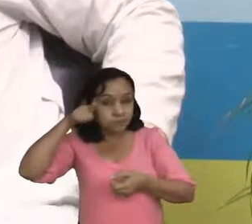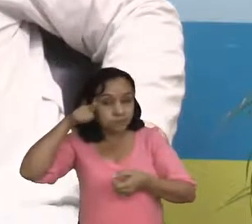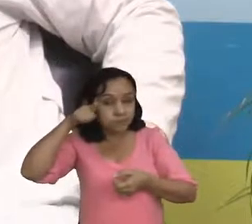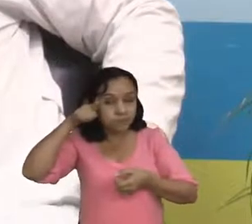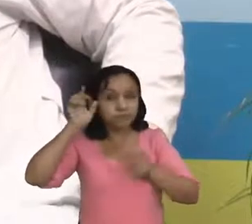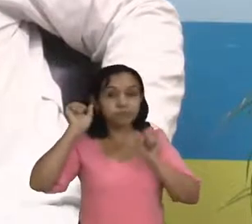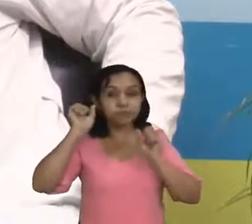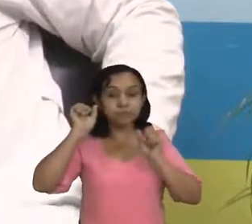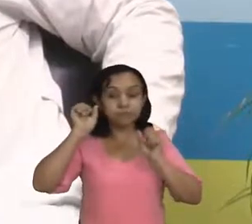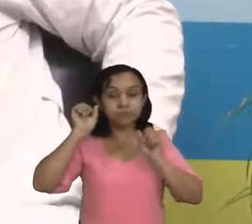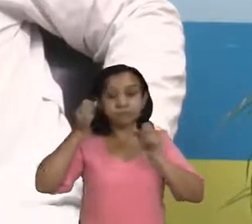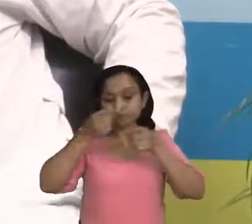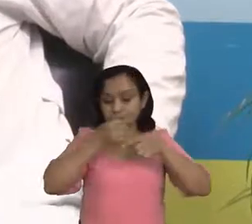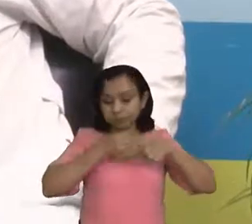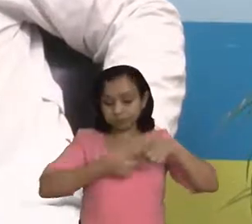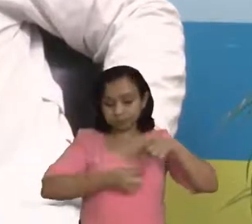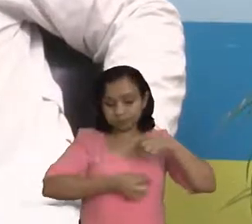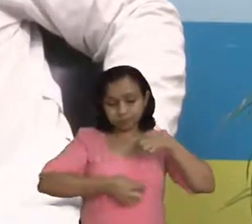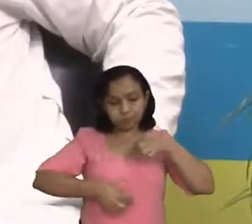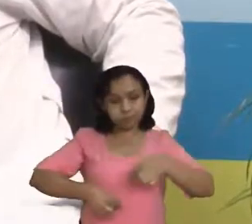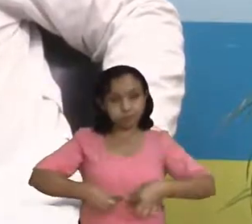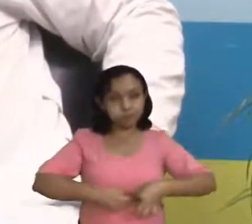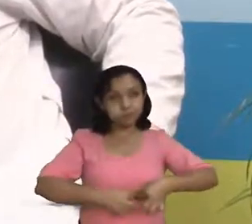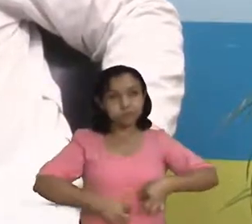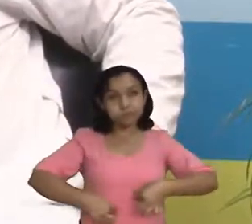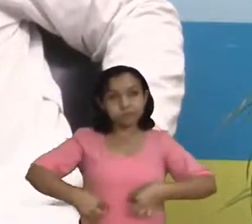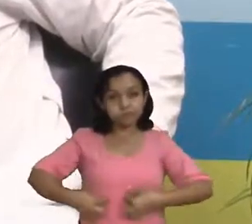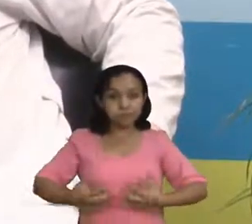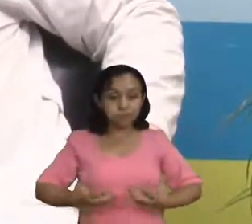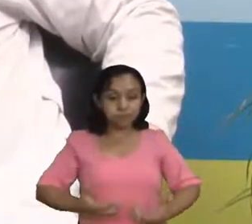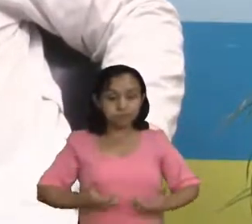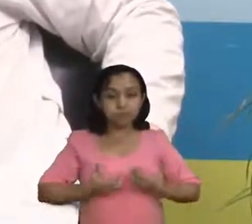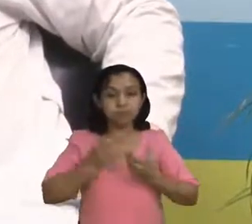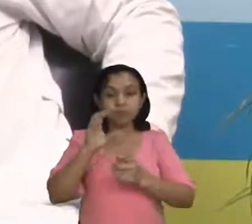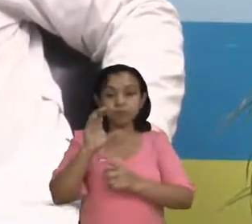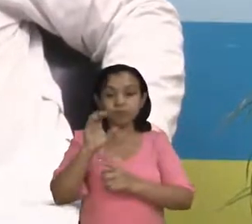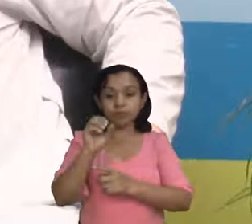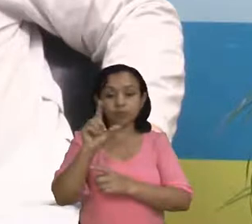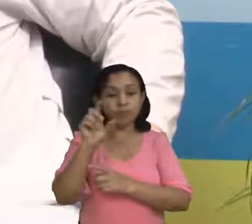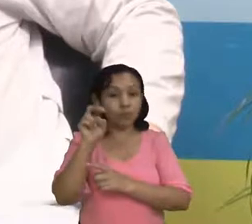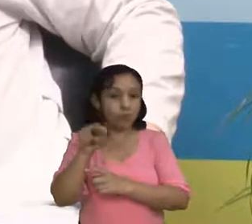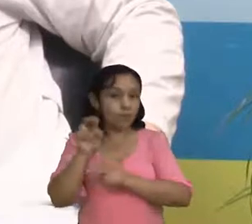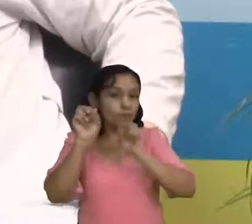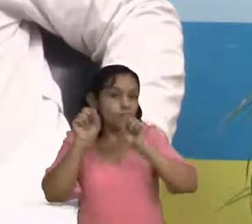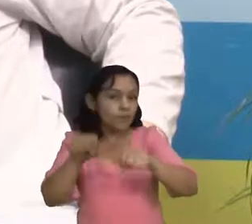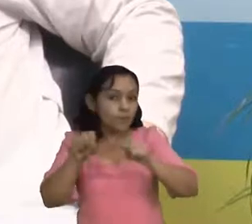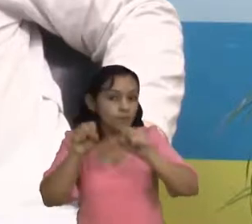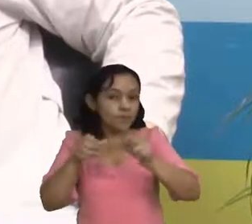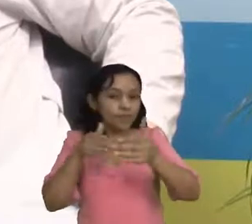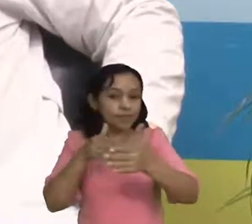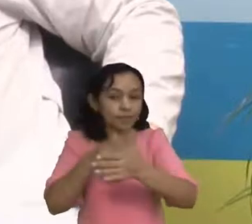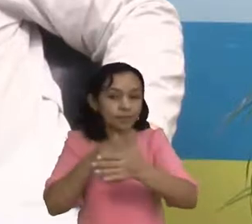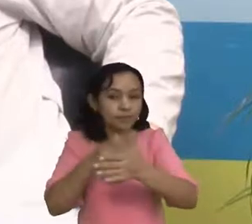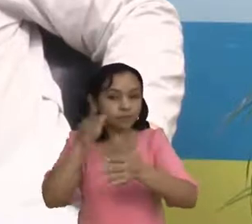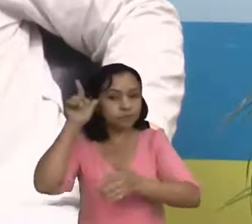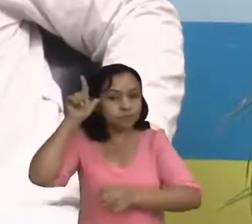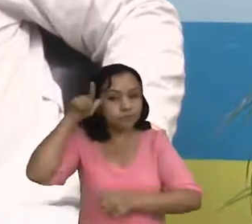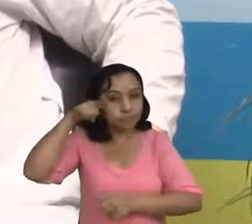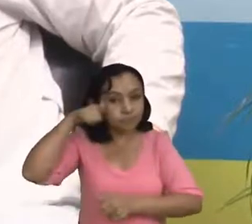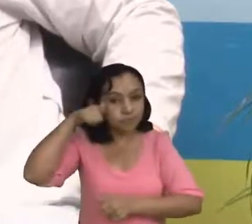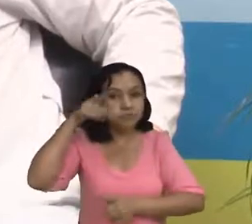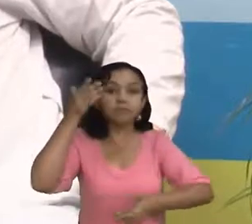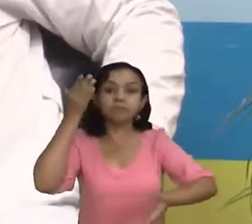vías intestinales. Puede ser, por ejemplo, cáncer de colon, te puede ocasionar también una obstrucción de la vía urinaria,